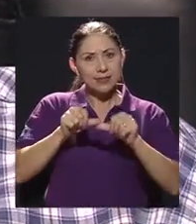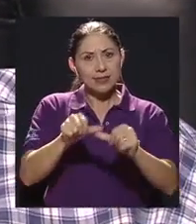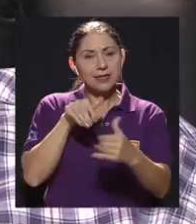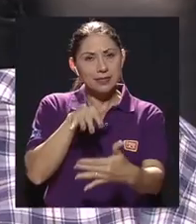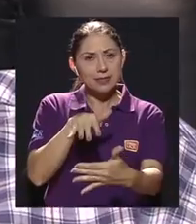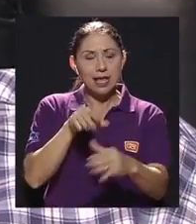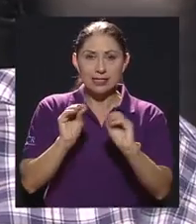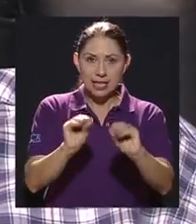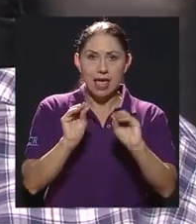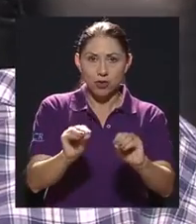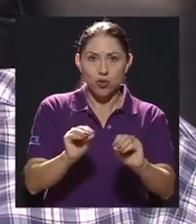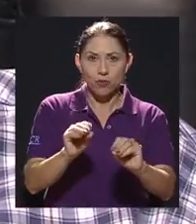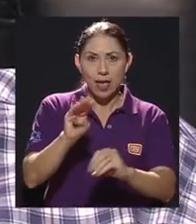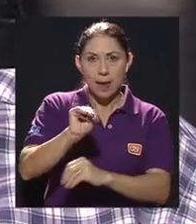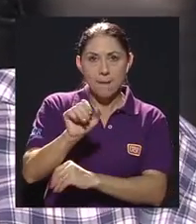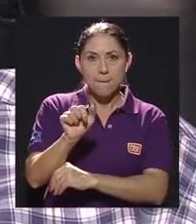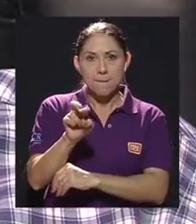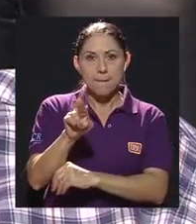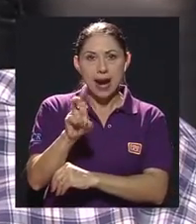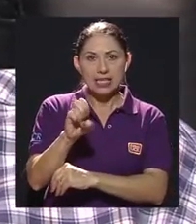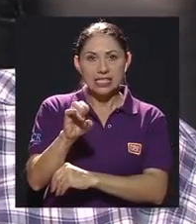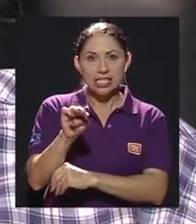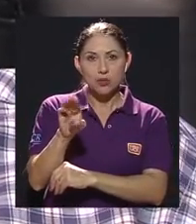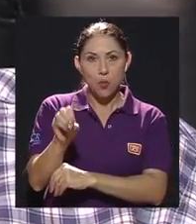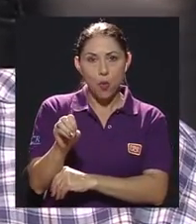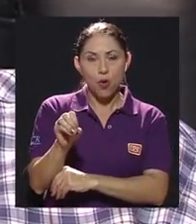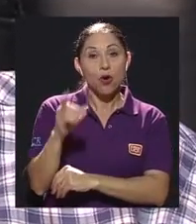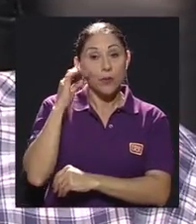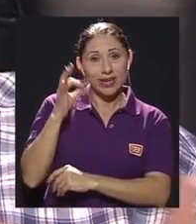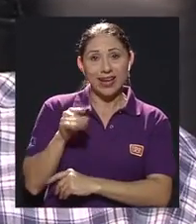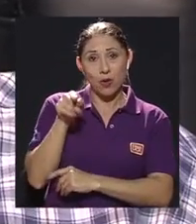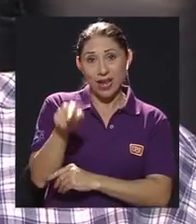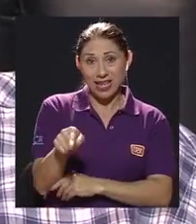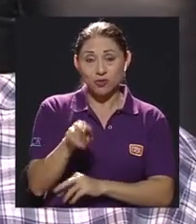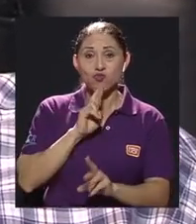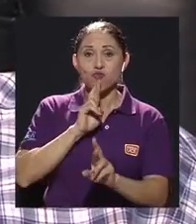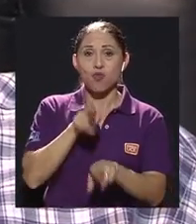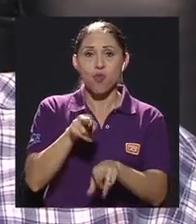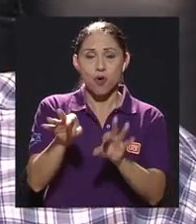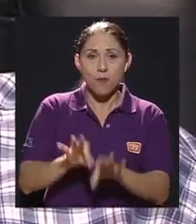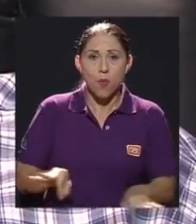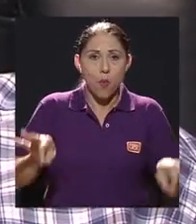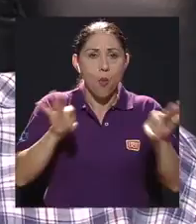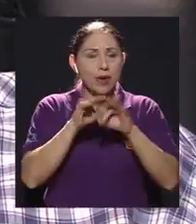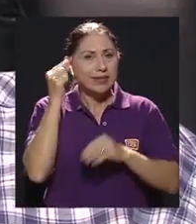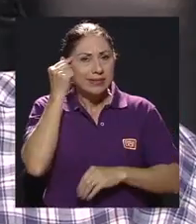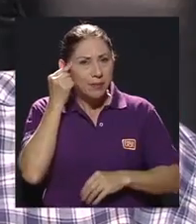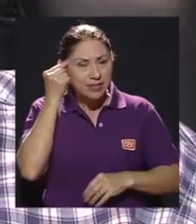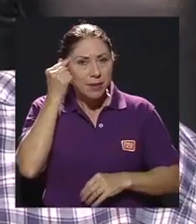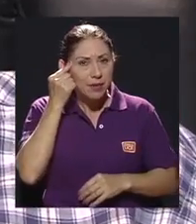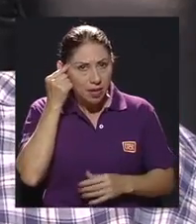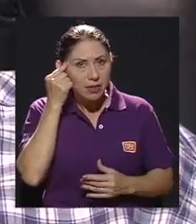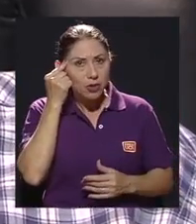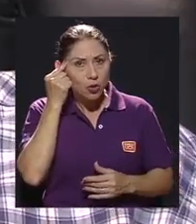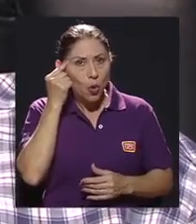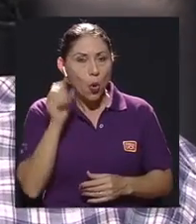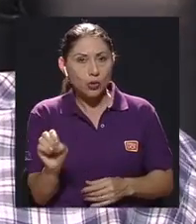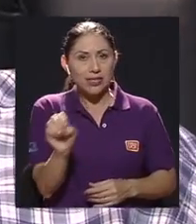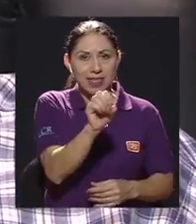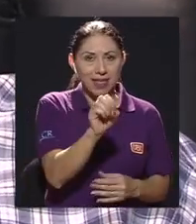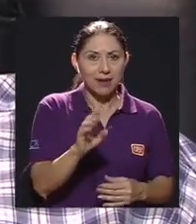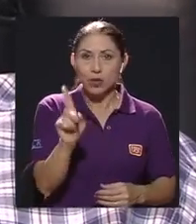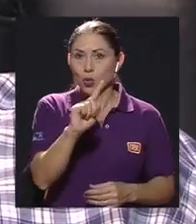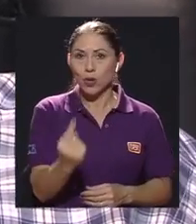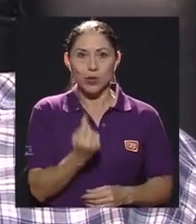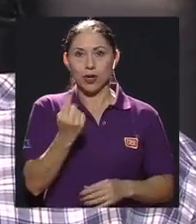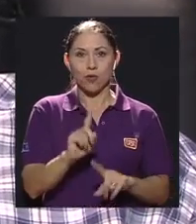enseñando marxismo, porque me parece que es un producto importante del pensamiento occidental, no el